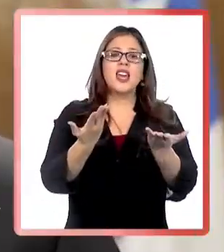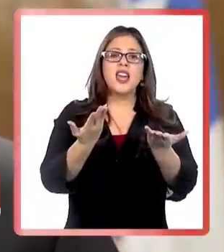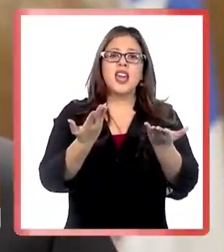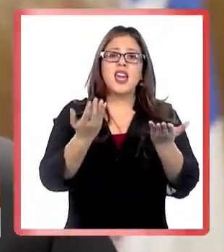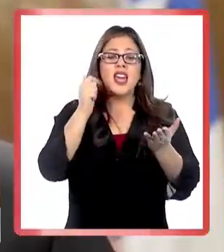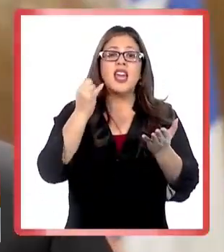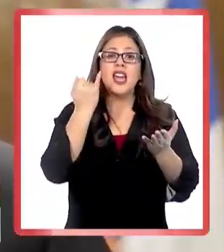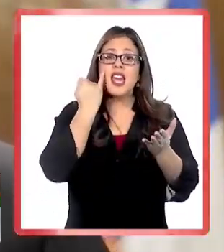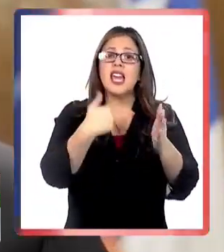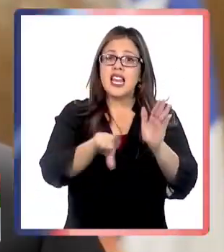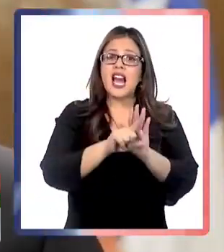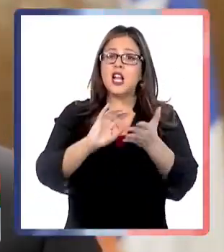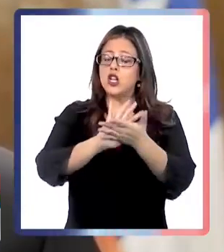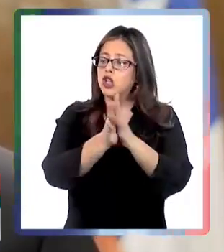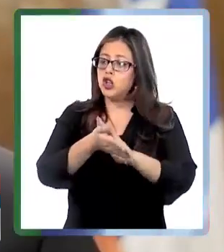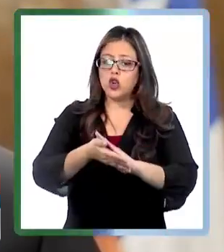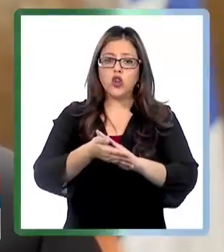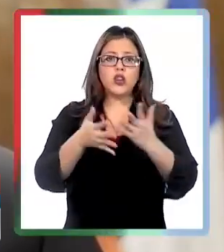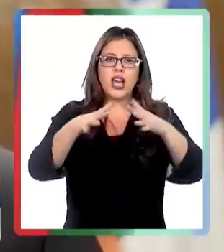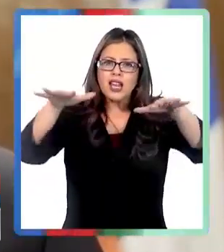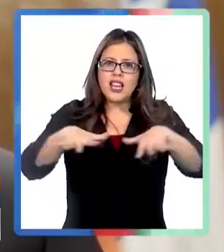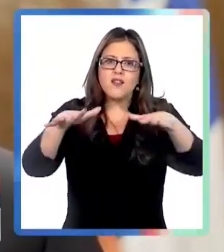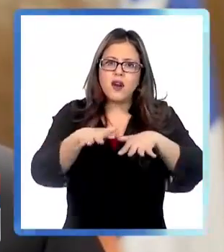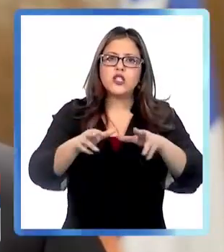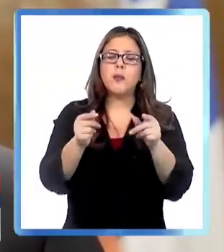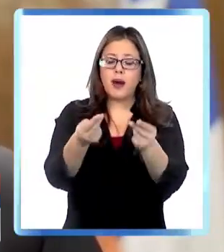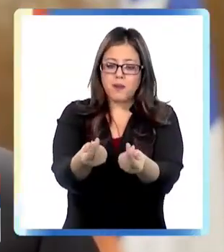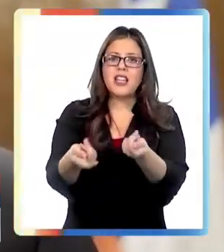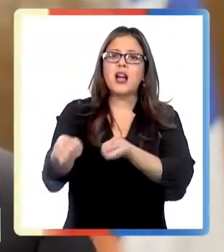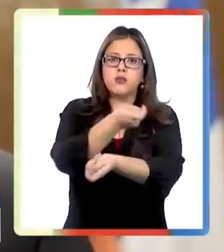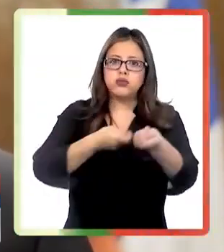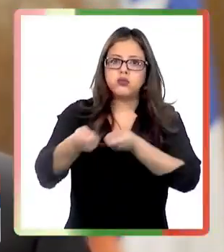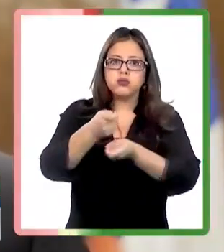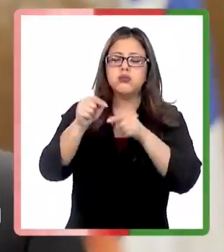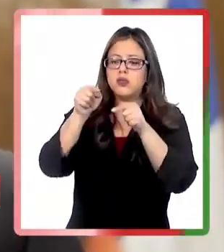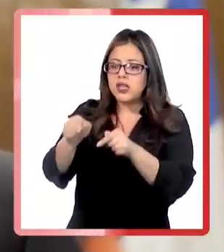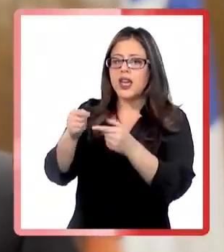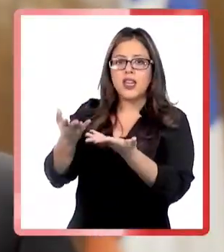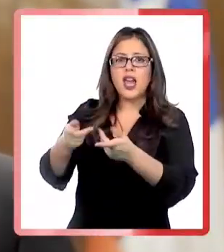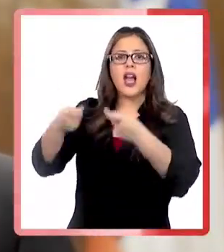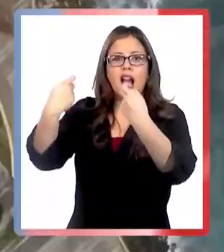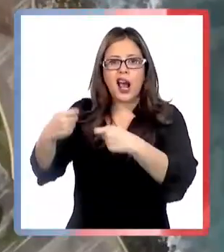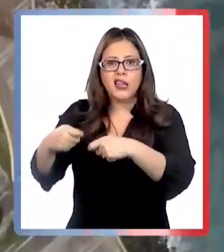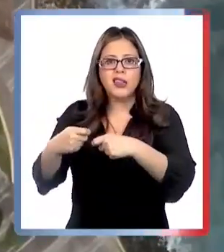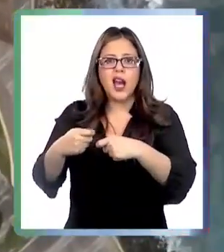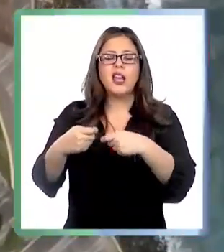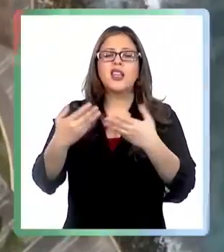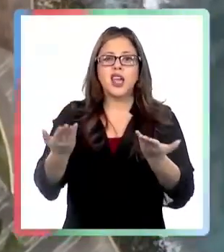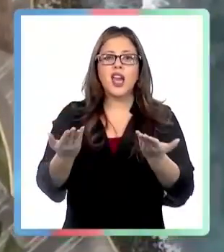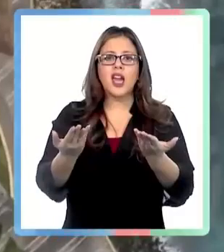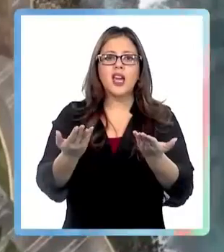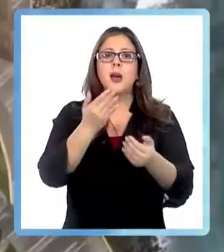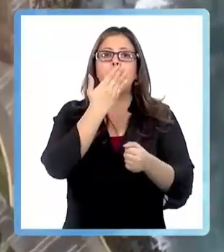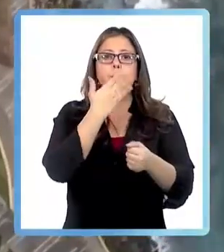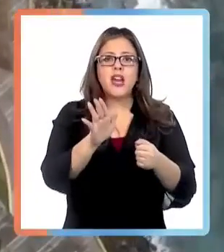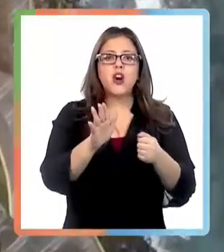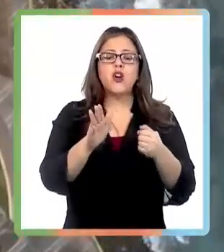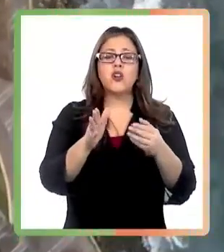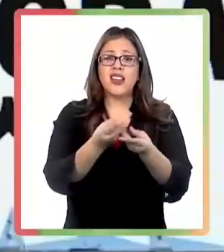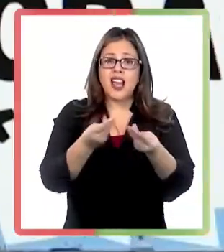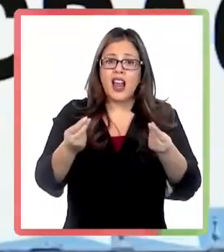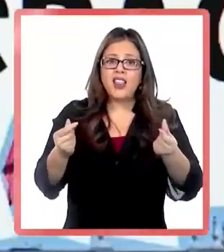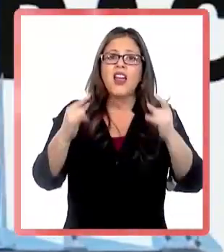estos recursos se restituyen y se destinan a lo que corresponde, que es a mejorar las condiciones de vida en los campamentos. Este episodio que se destapó